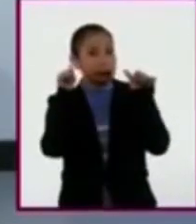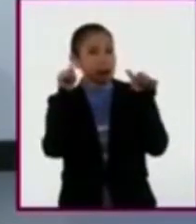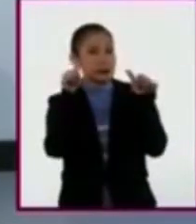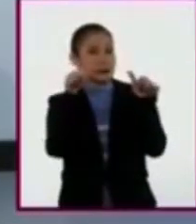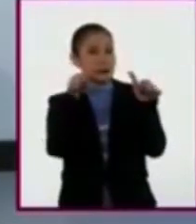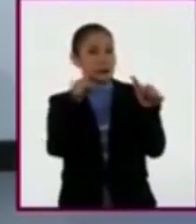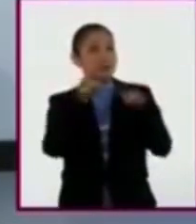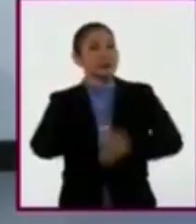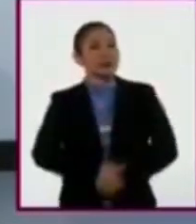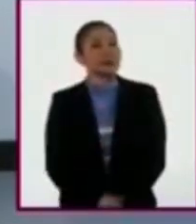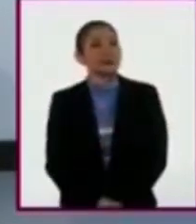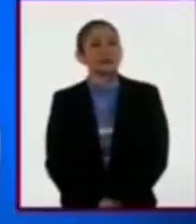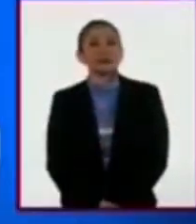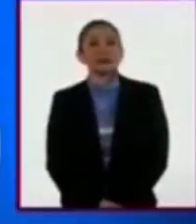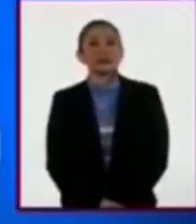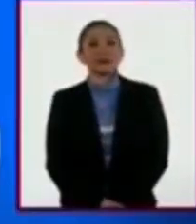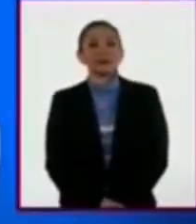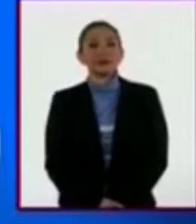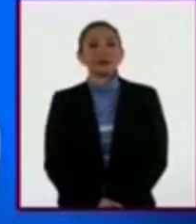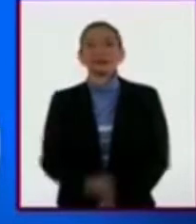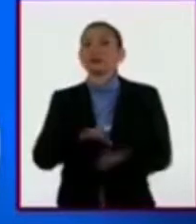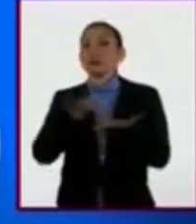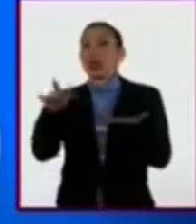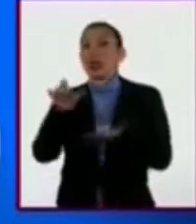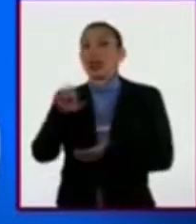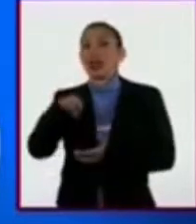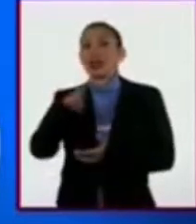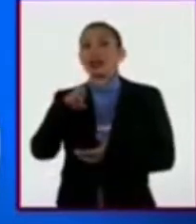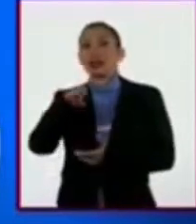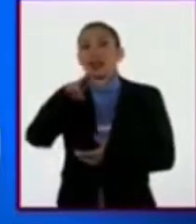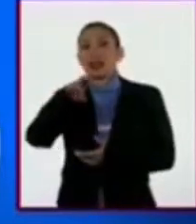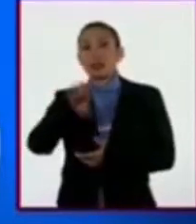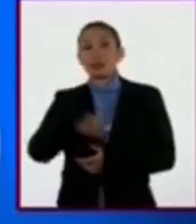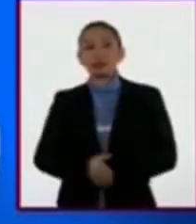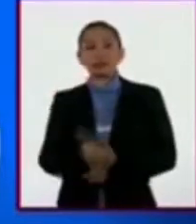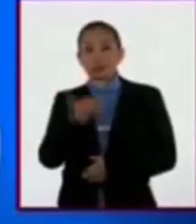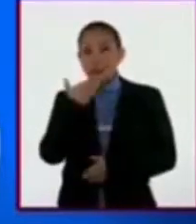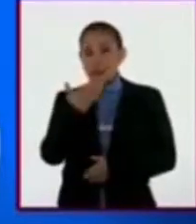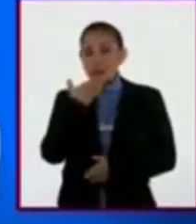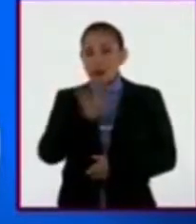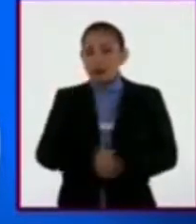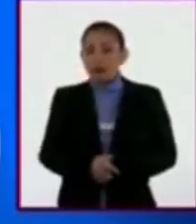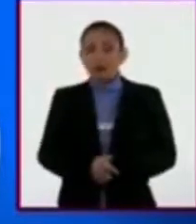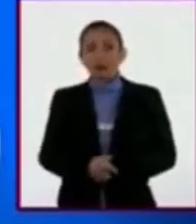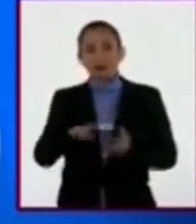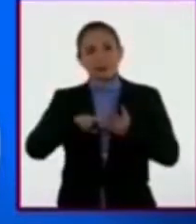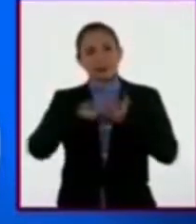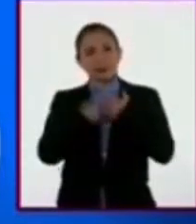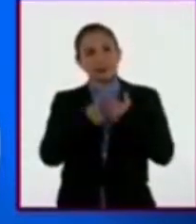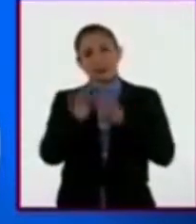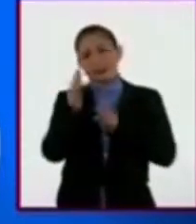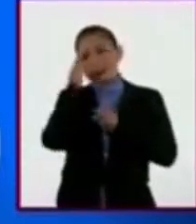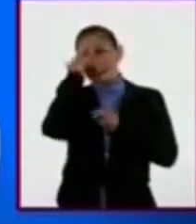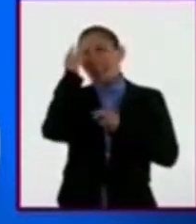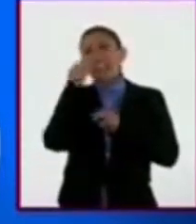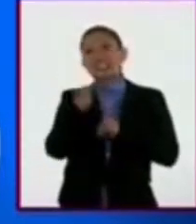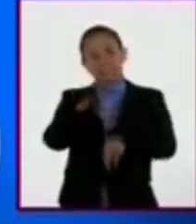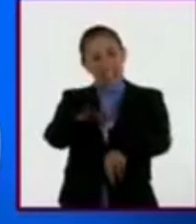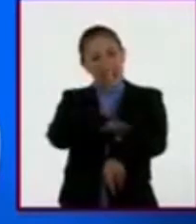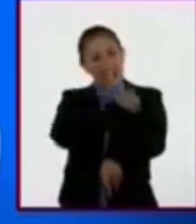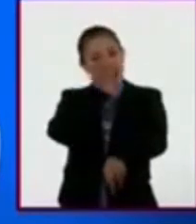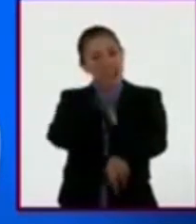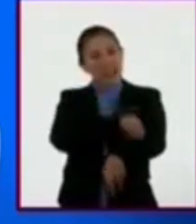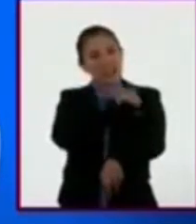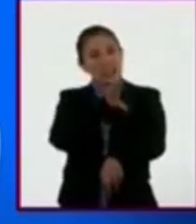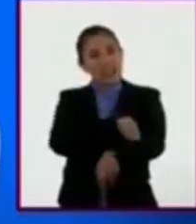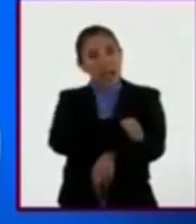mucha atención. Gracias, Enrique. Muy bien. Comencemos recordando qué es la energía,